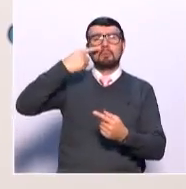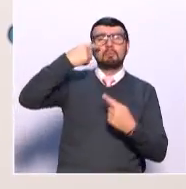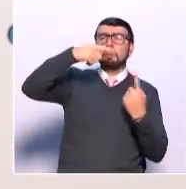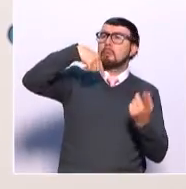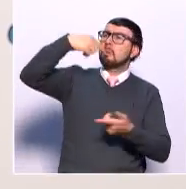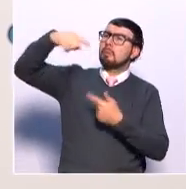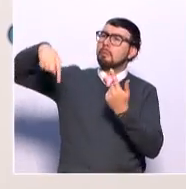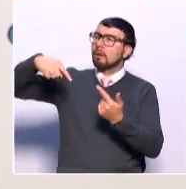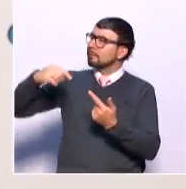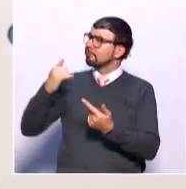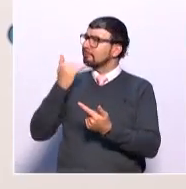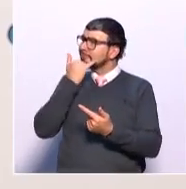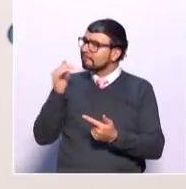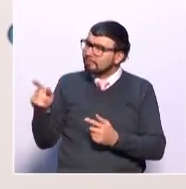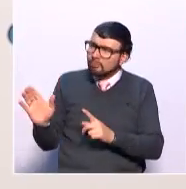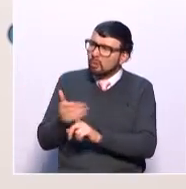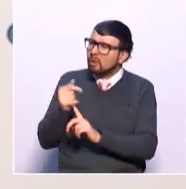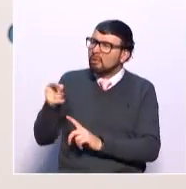encontré